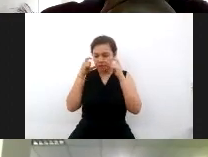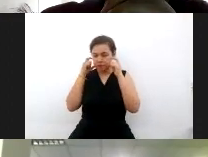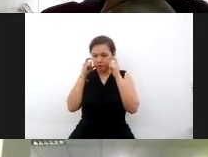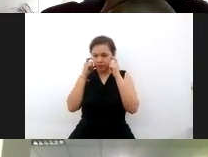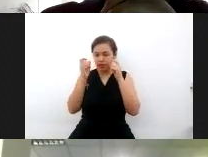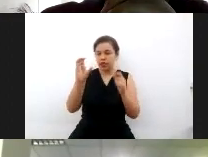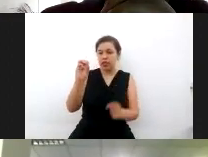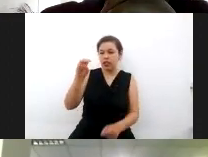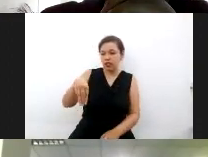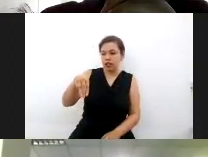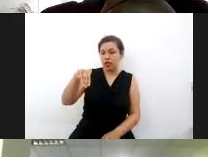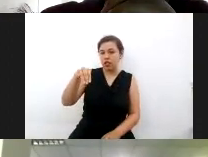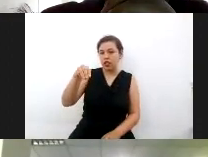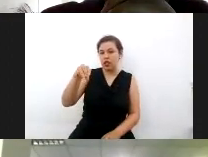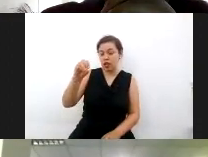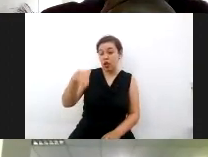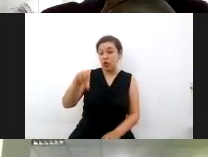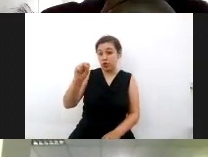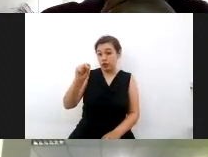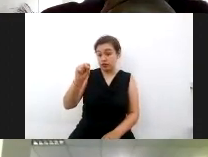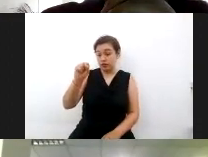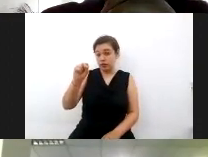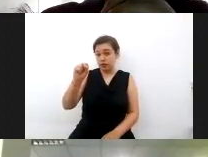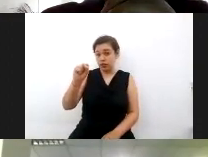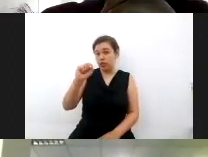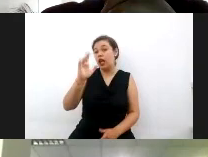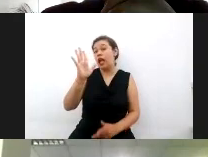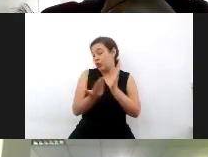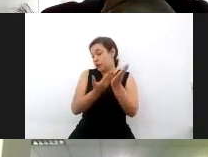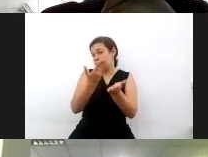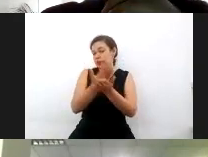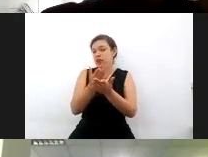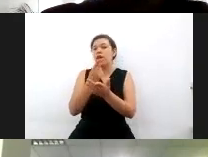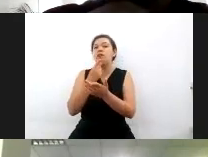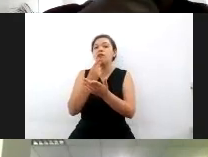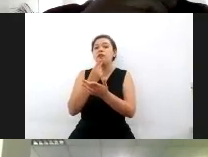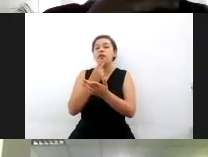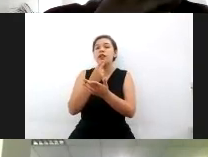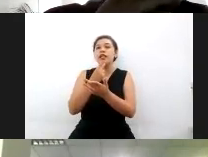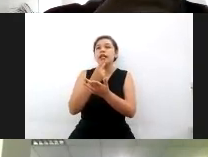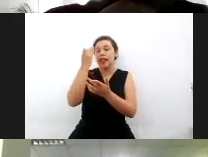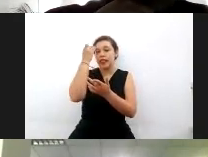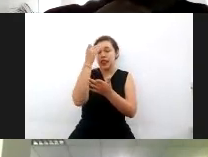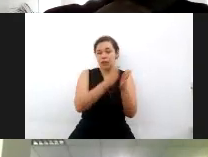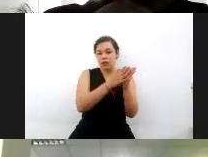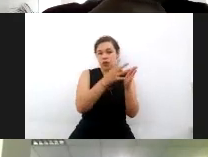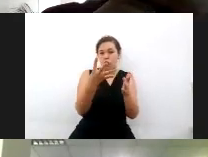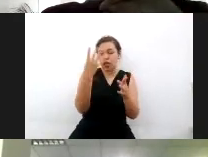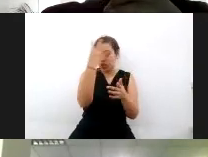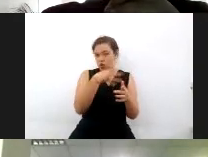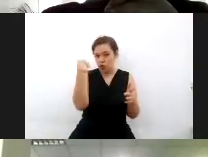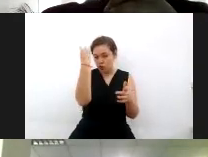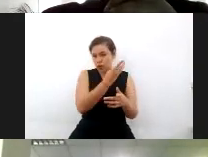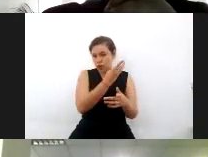de la Salud tiene la opción de utilizar solamente por cierto tiempo, 4 horas, el cubrebocas